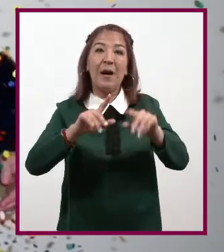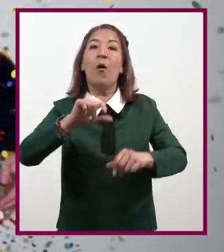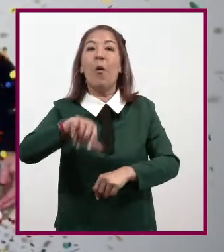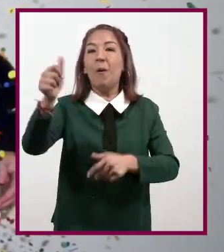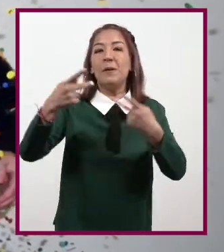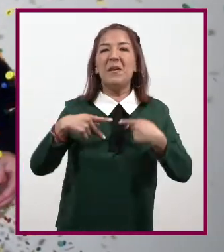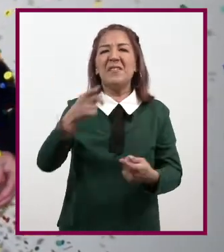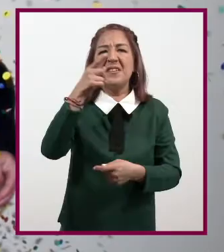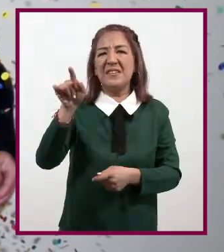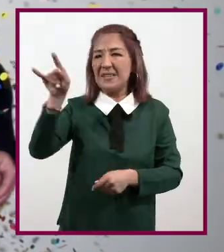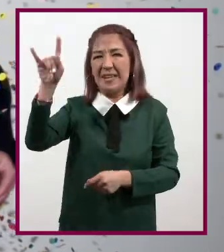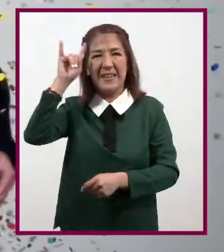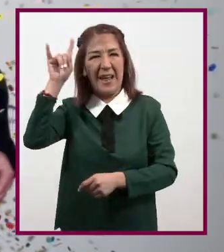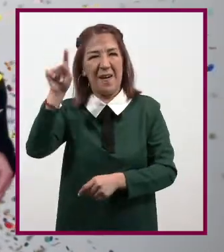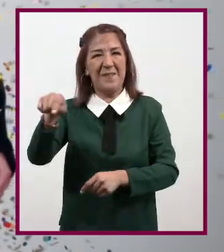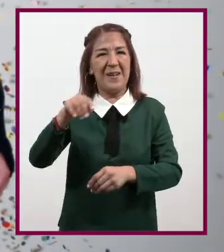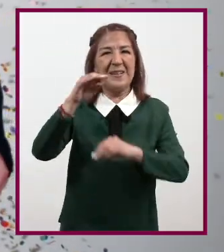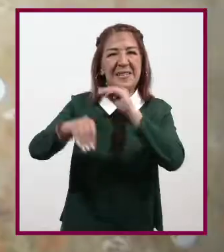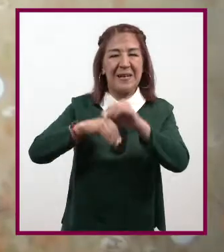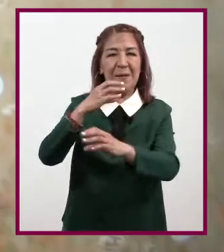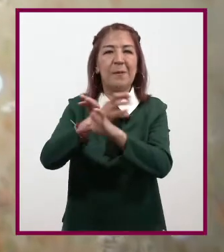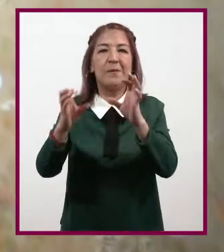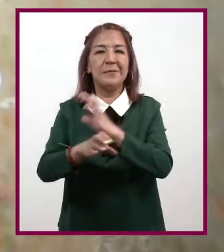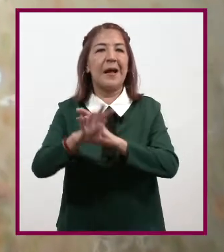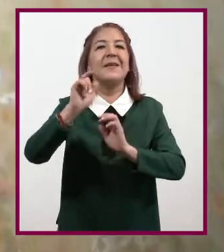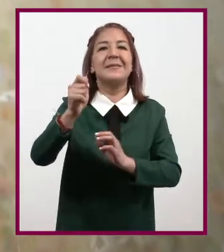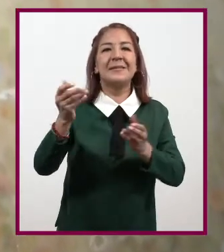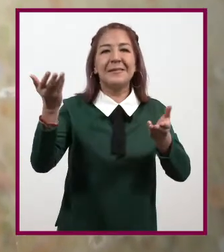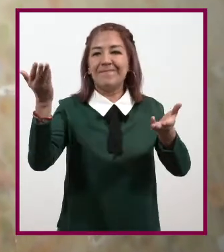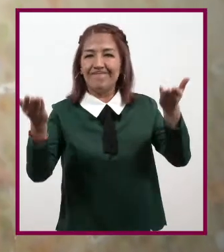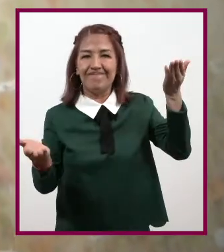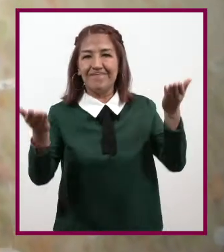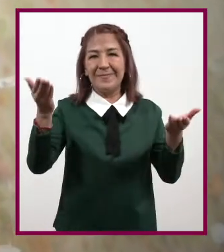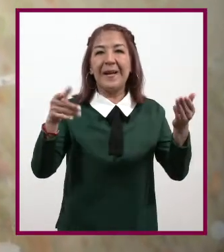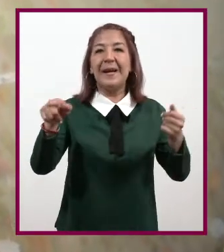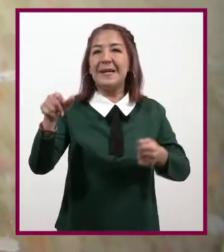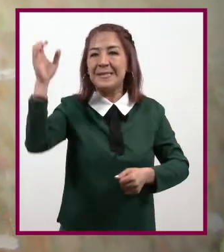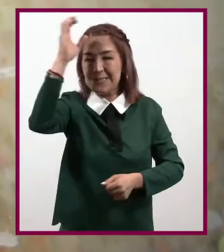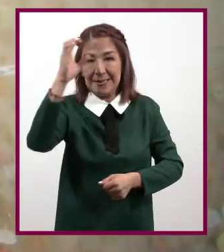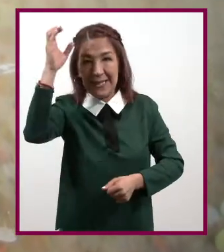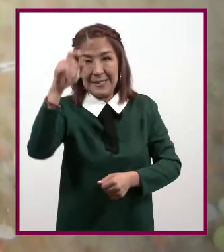detalle. Entonces me leo mucho, por ejemplo, ciencia,